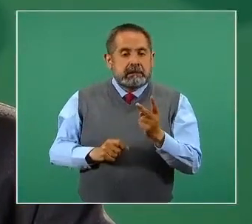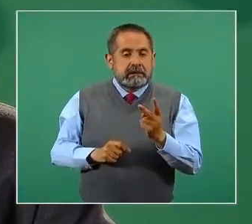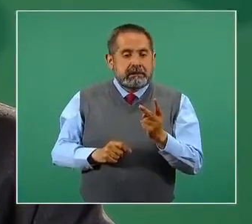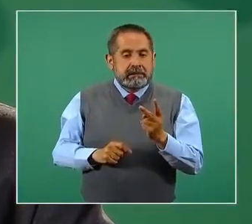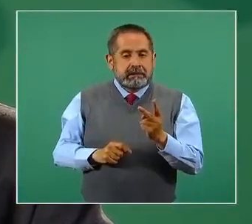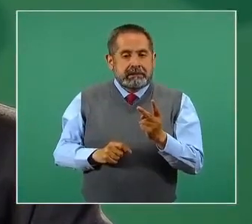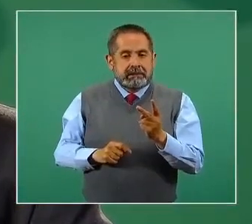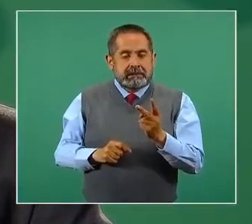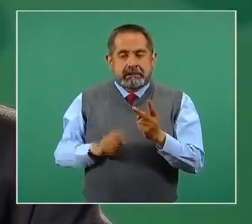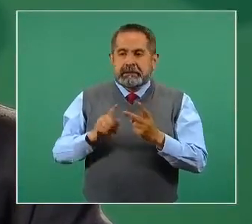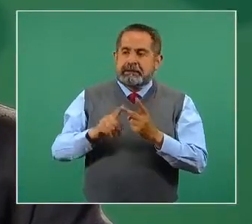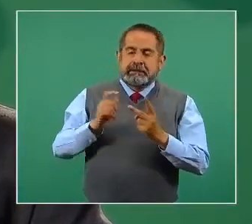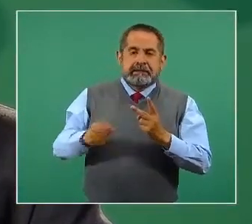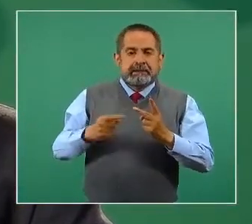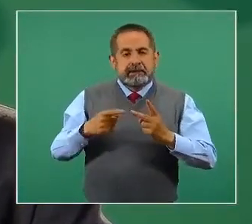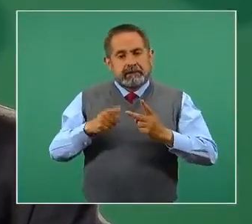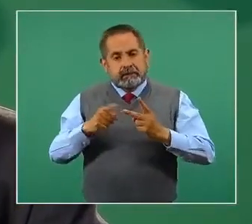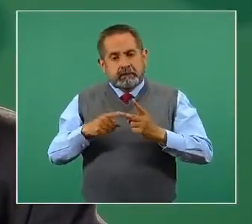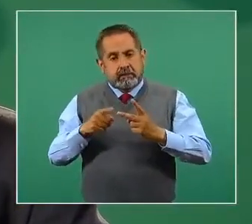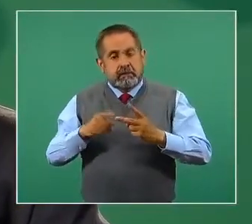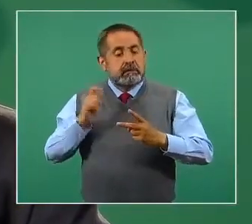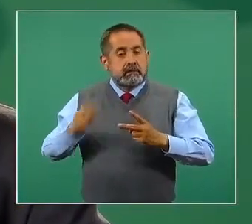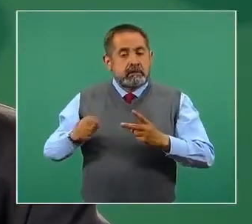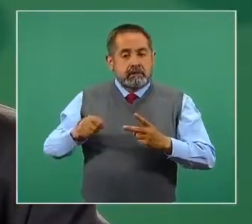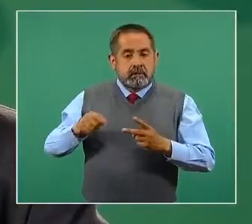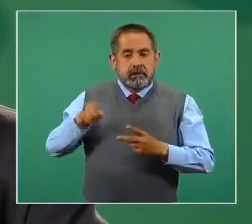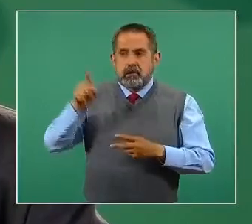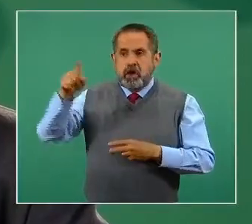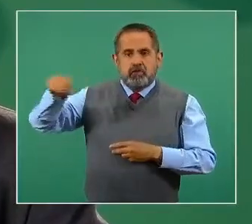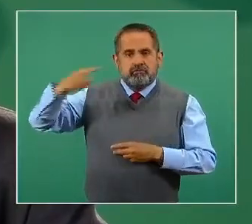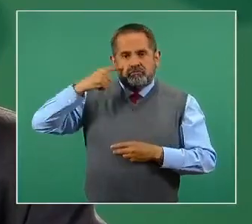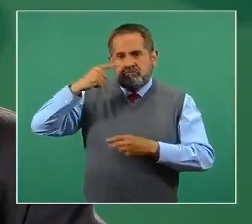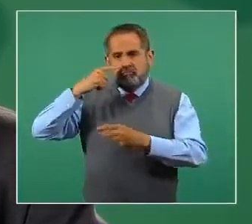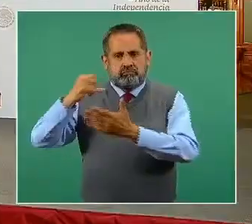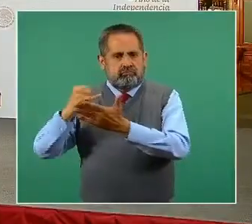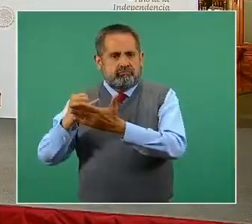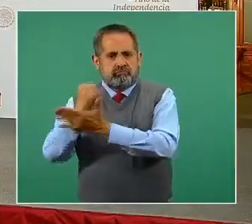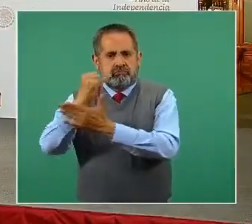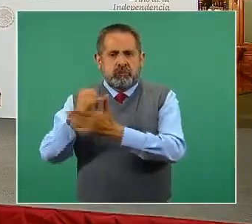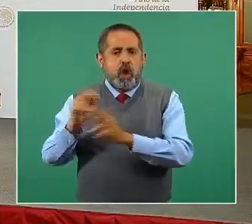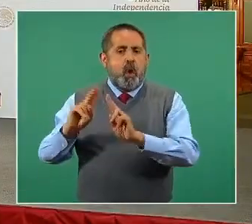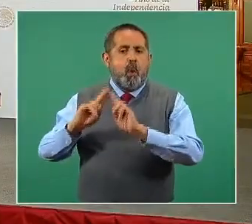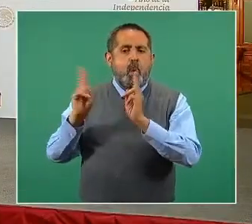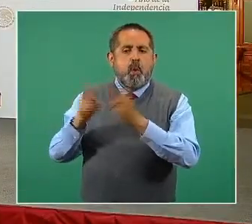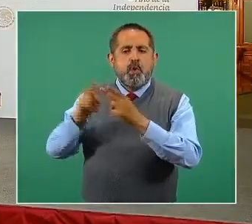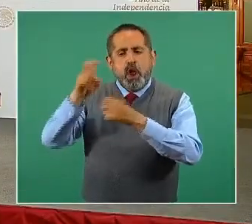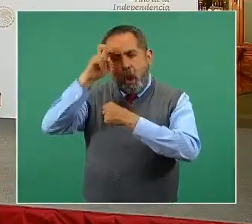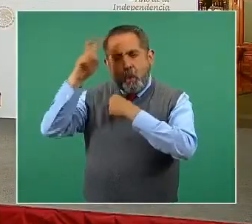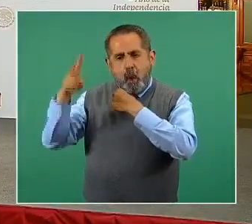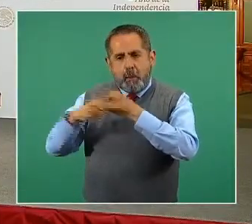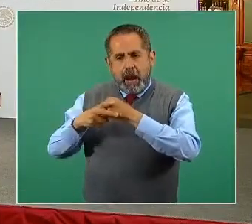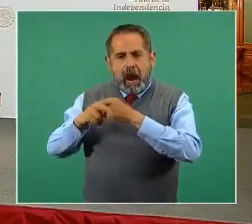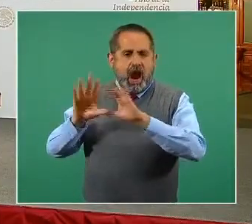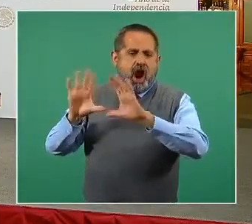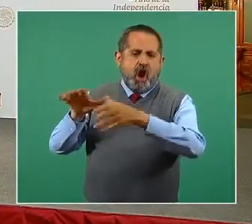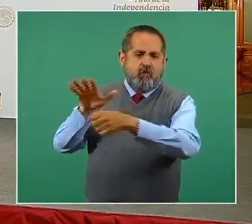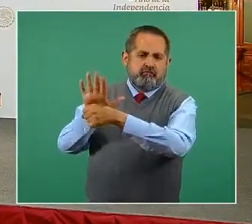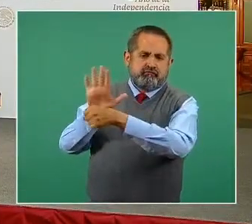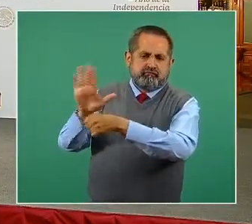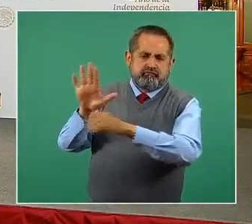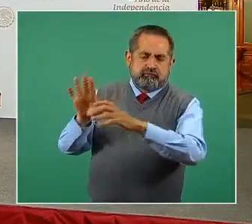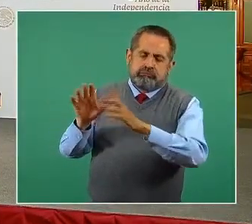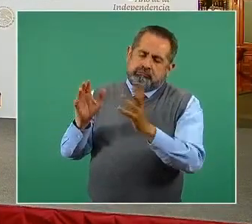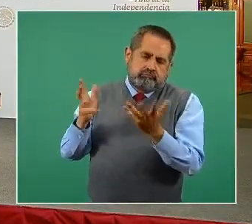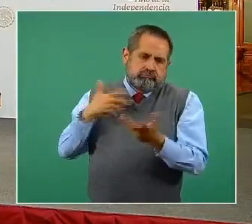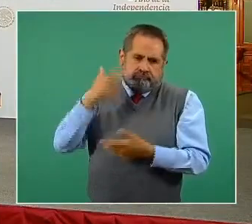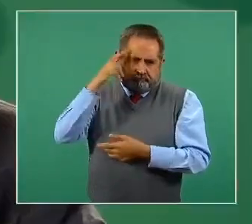fue una disposición que tomó, una resolución que tomó la Unión Europea, por supuesto en total